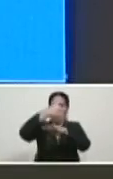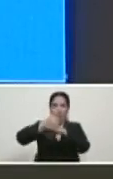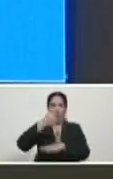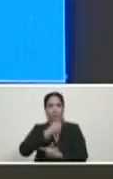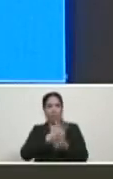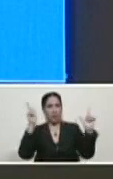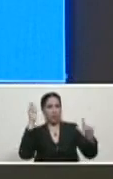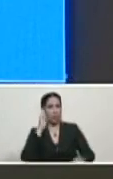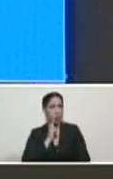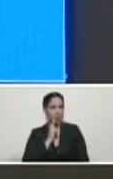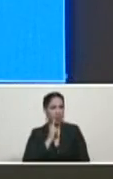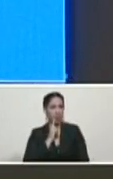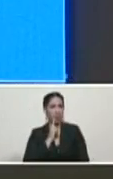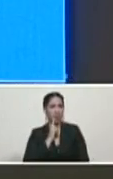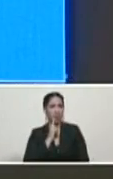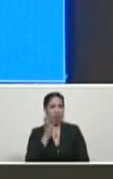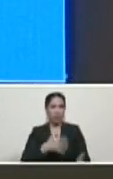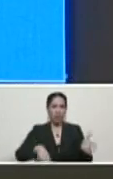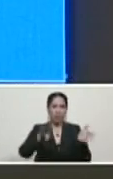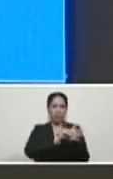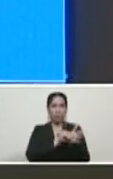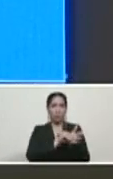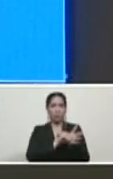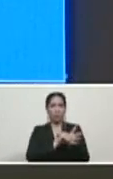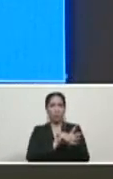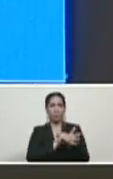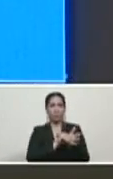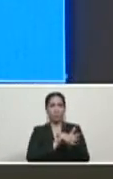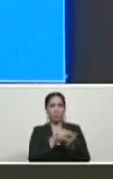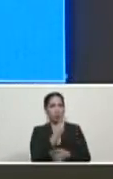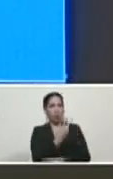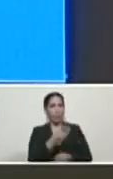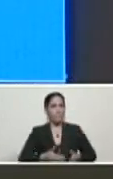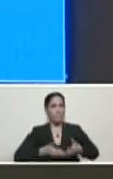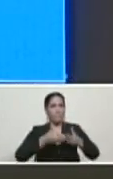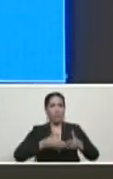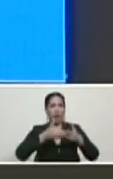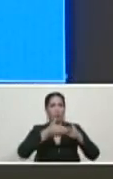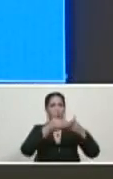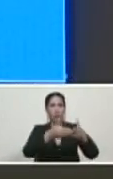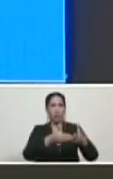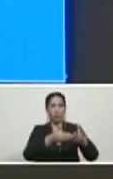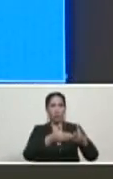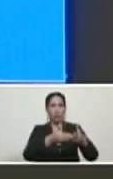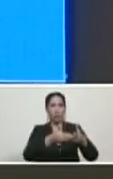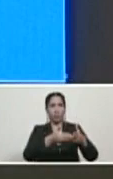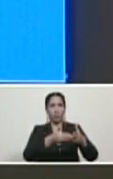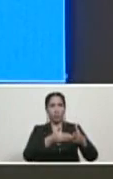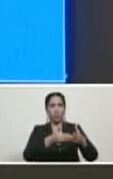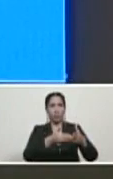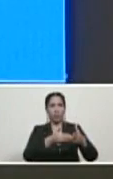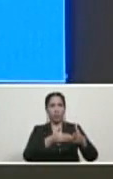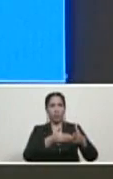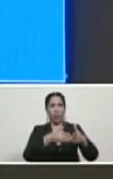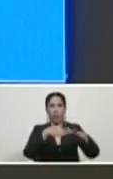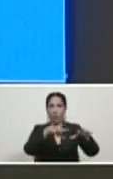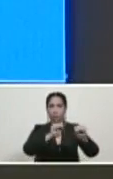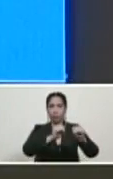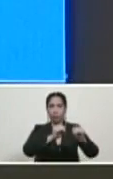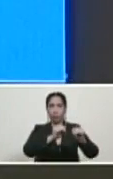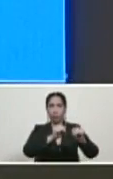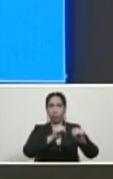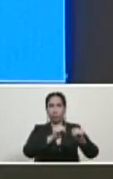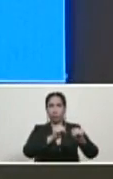Bolívar, la devolución de dos barcos que habían sido interceptados